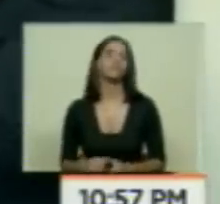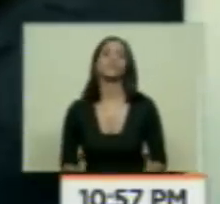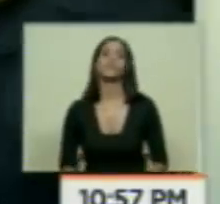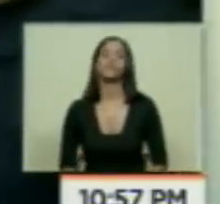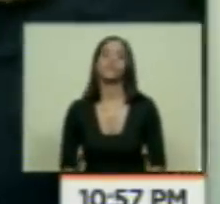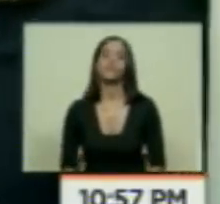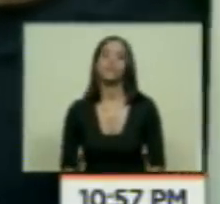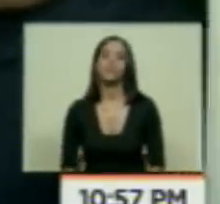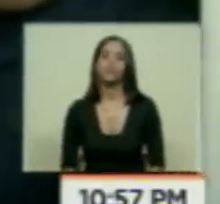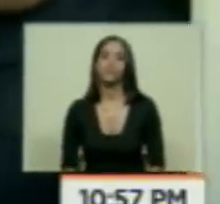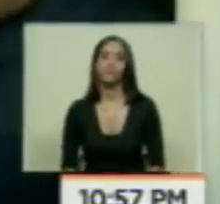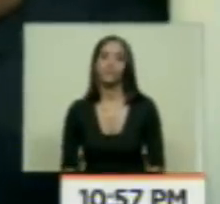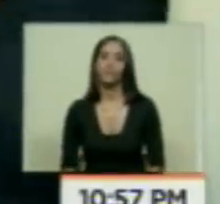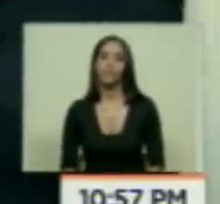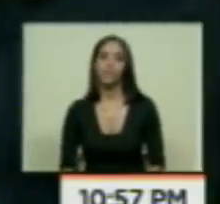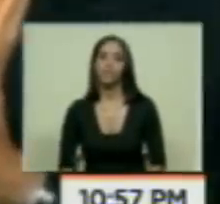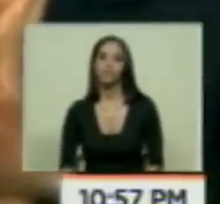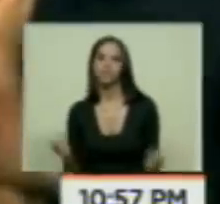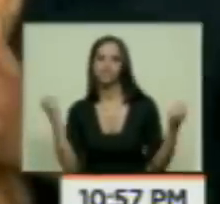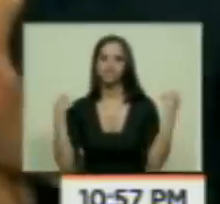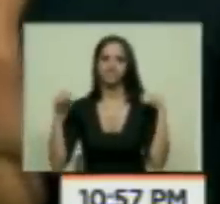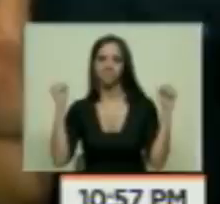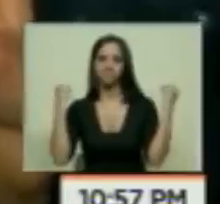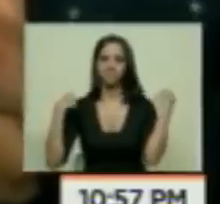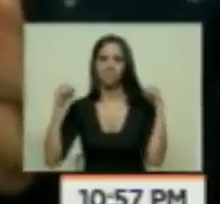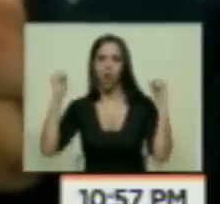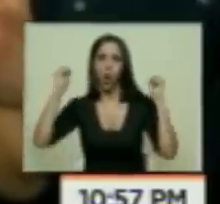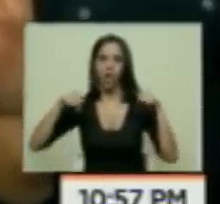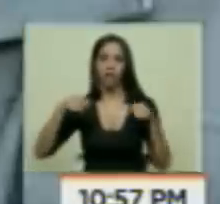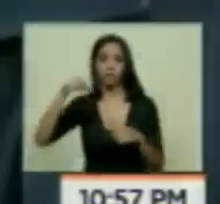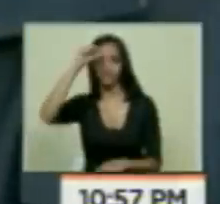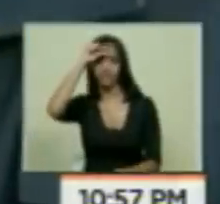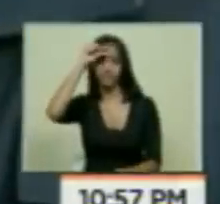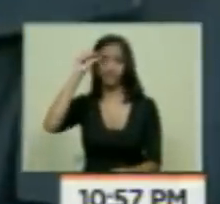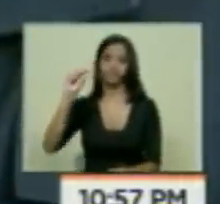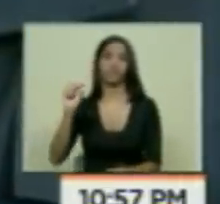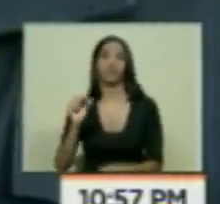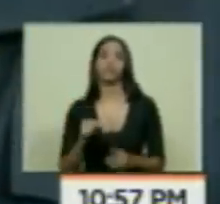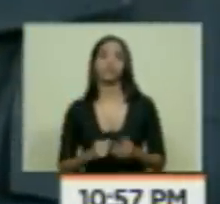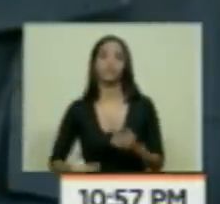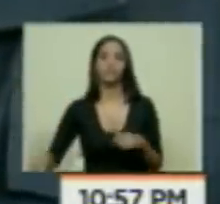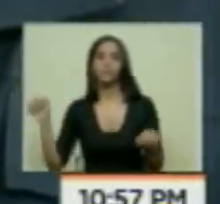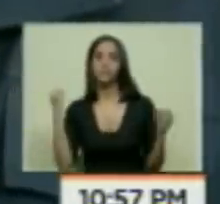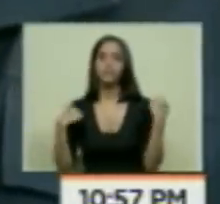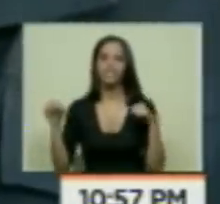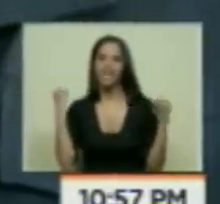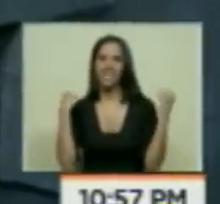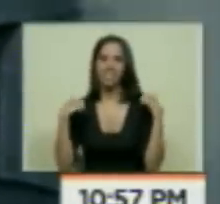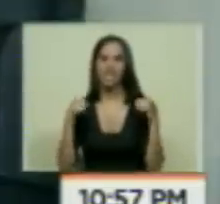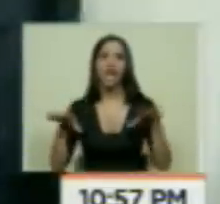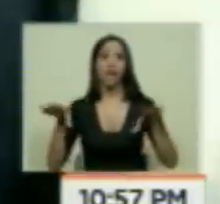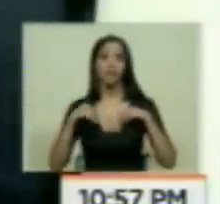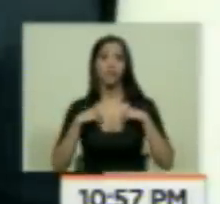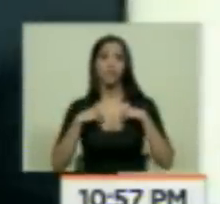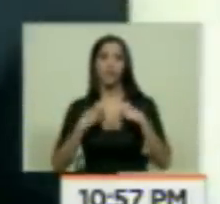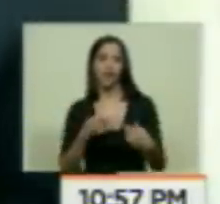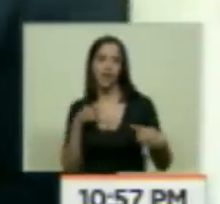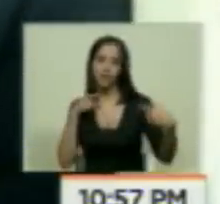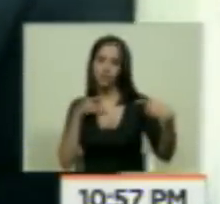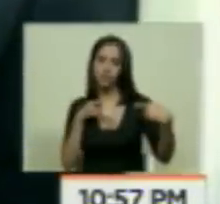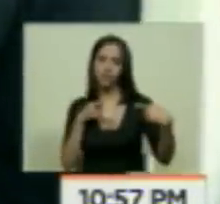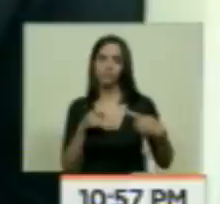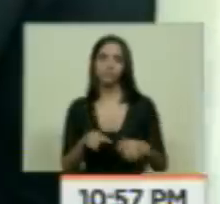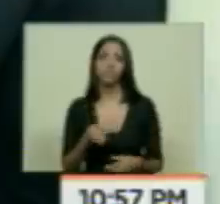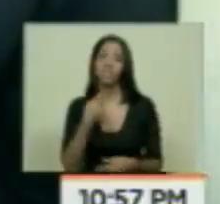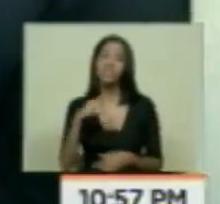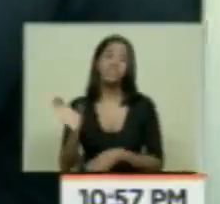La escena de lo que hoy resulta decido. La escena de asumir al enemigo. Esa es la canción, canta